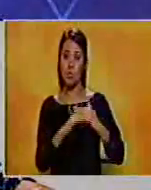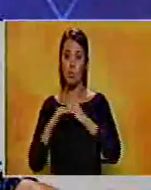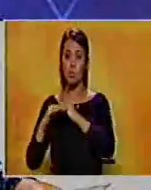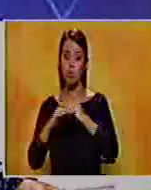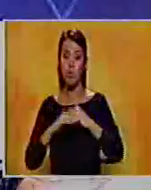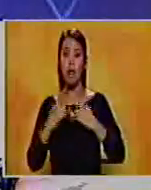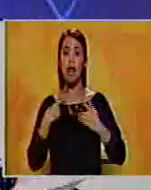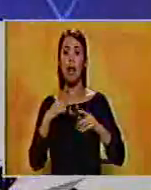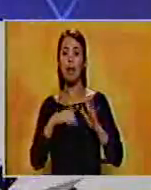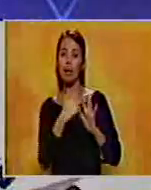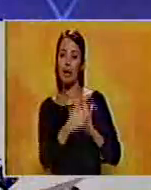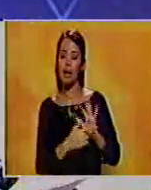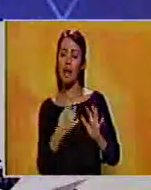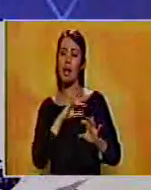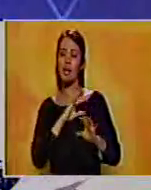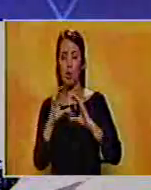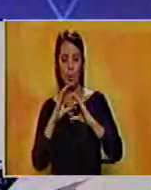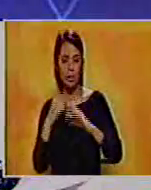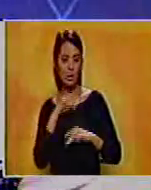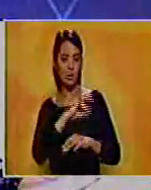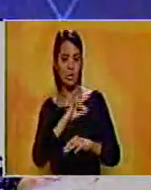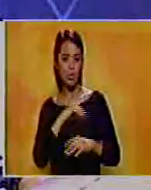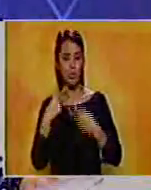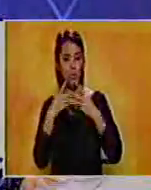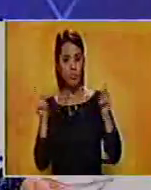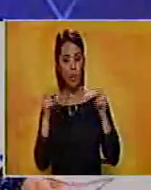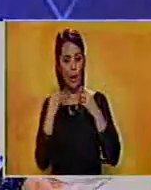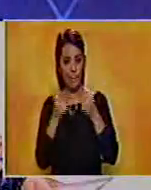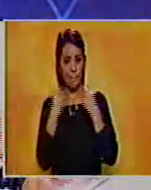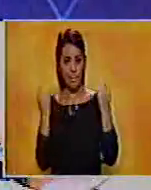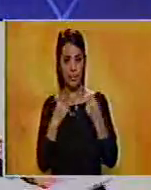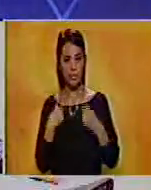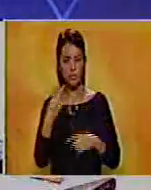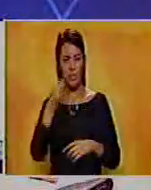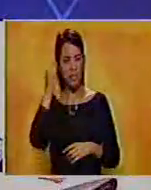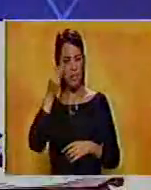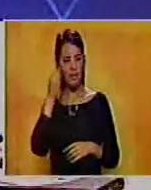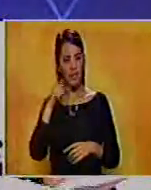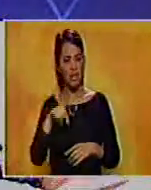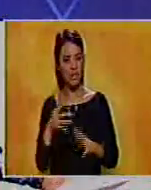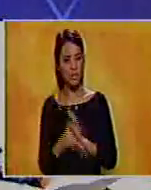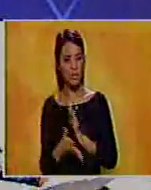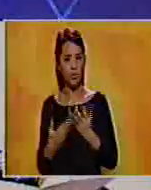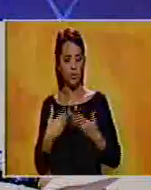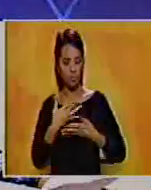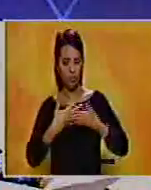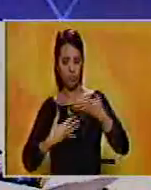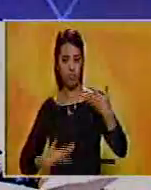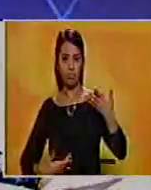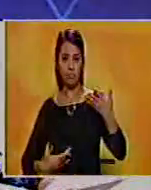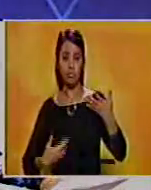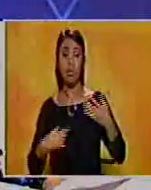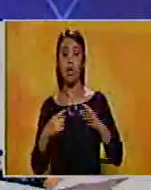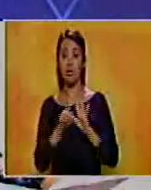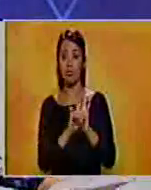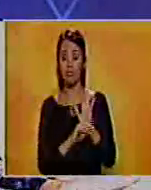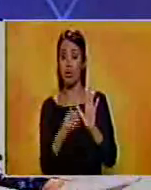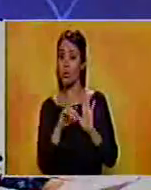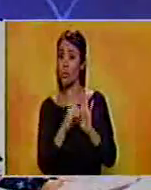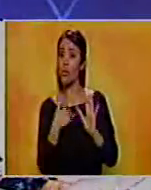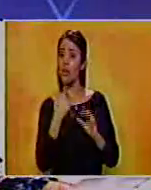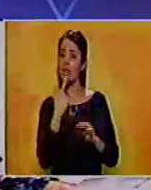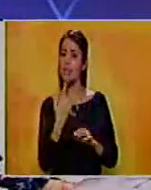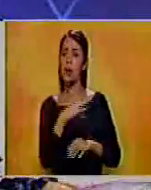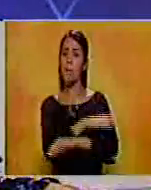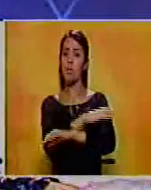acceso a redes sociales y uso de medios para la campaña. ¿Usted piensa que esto amplía de alguna manera esas garantías que dice